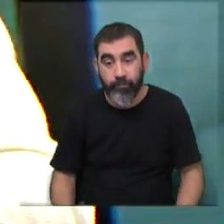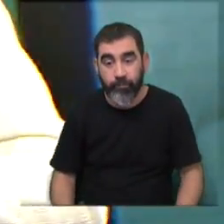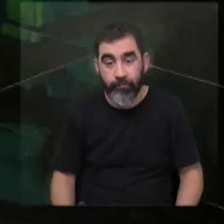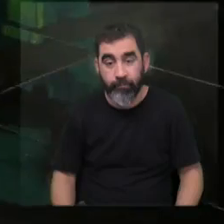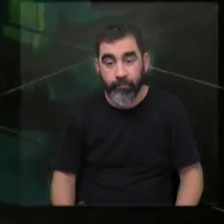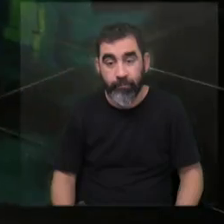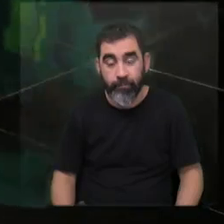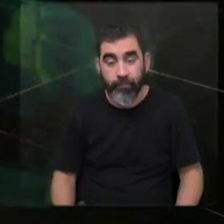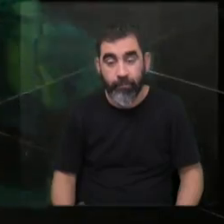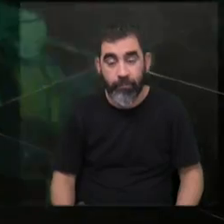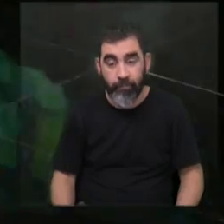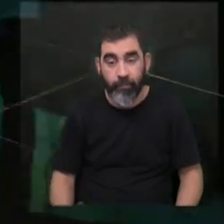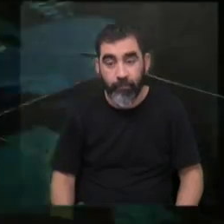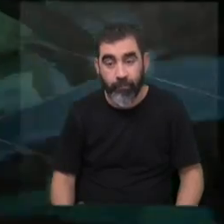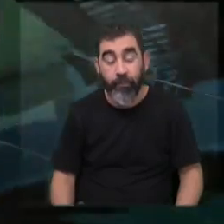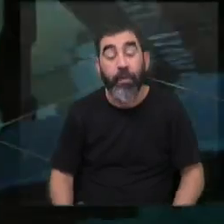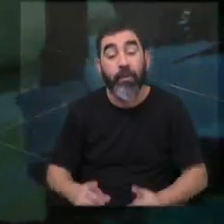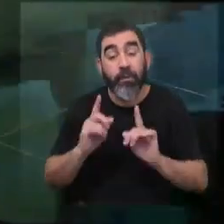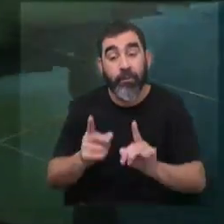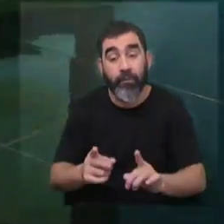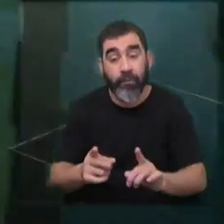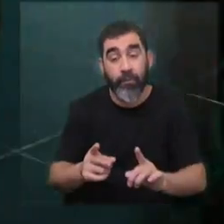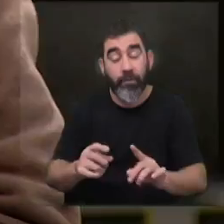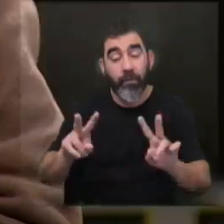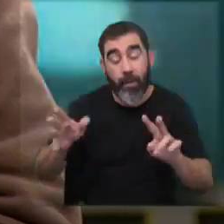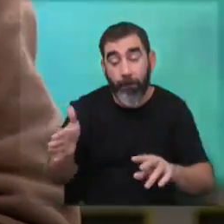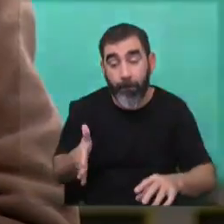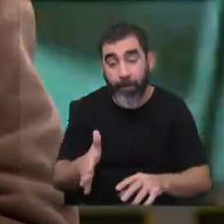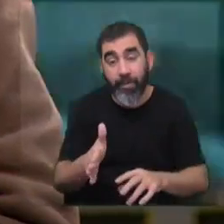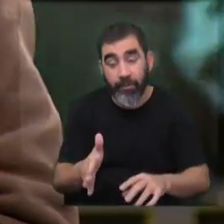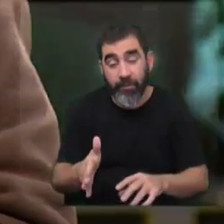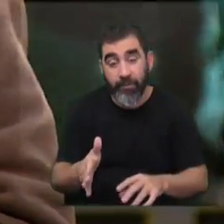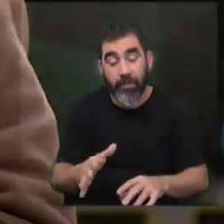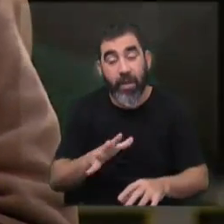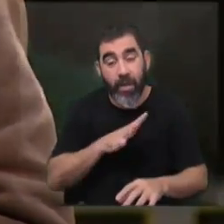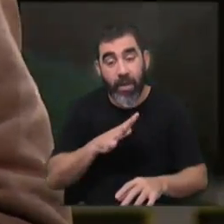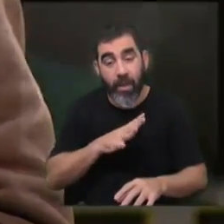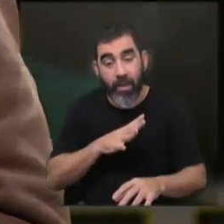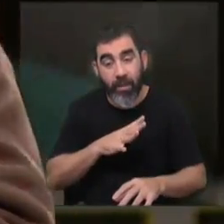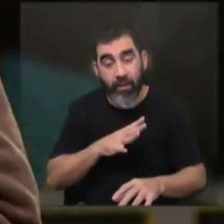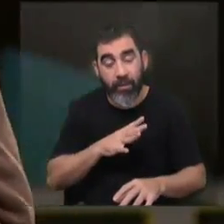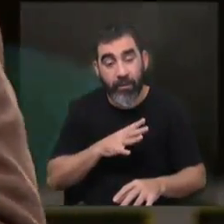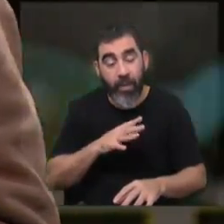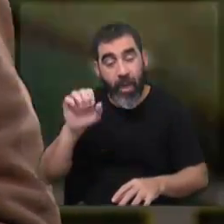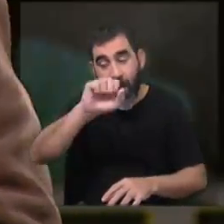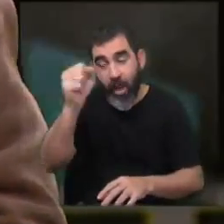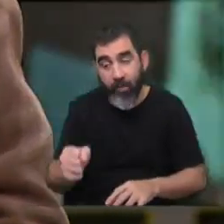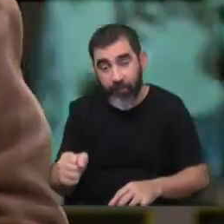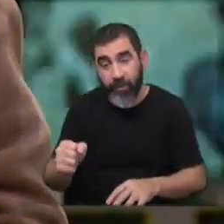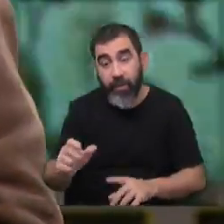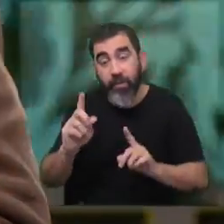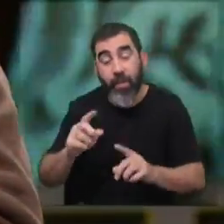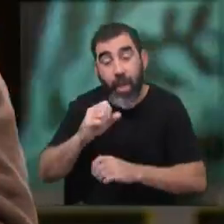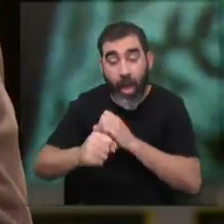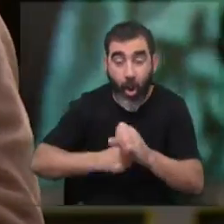claro. Porque también la familia sudamericana Ribulidae es la más cercana, es la africana, que también tiene anuales